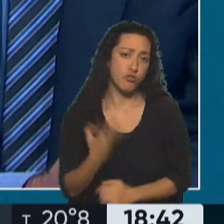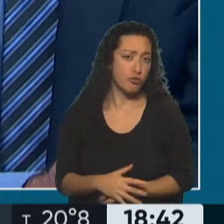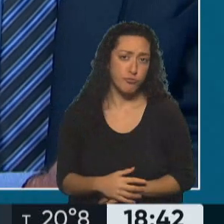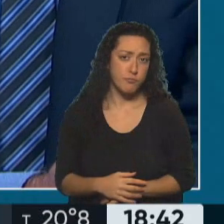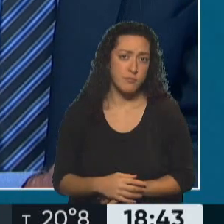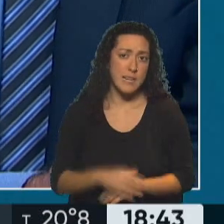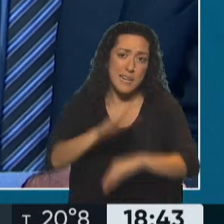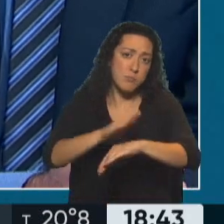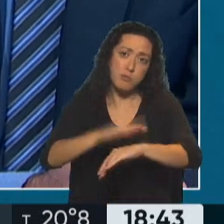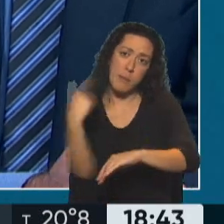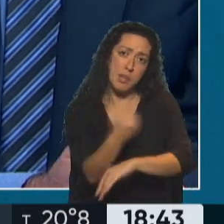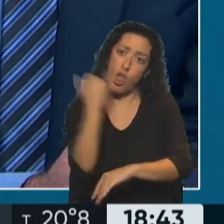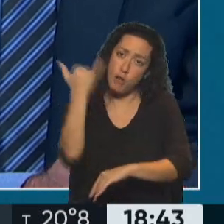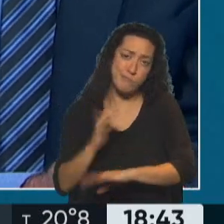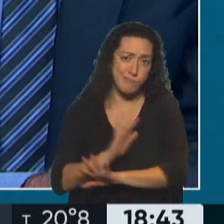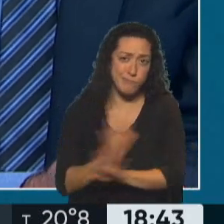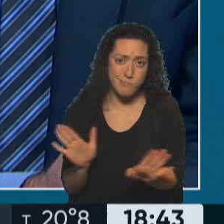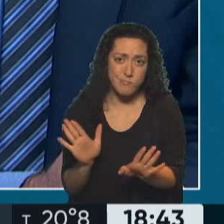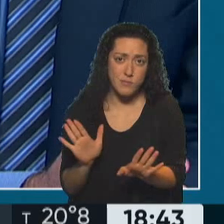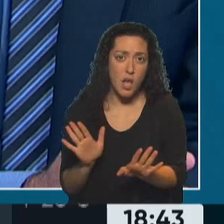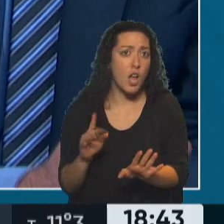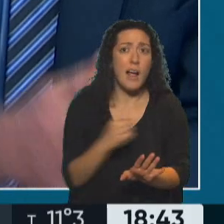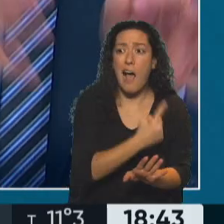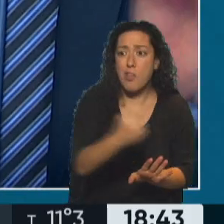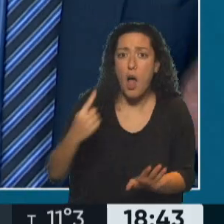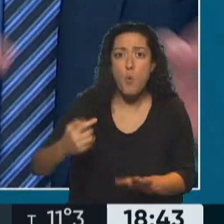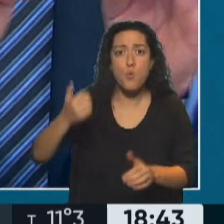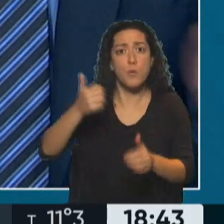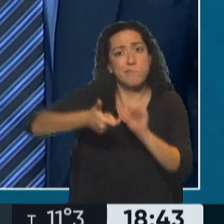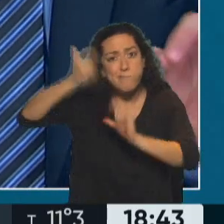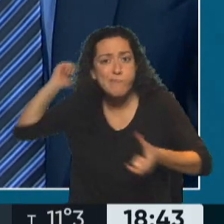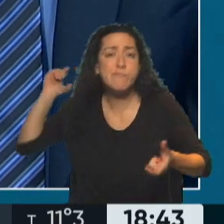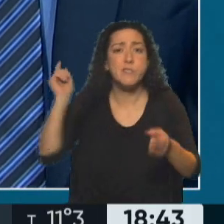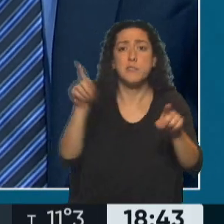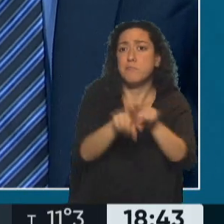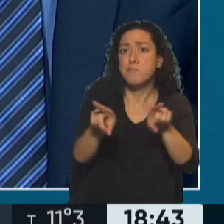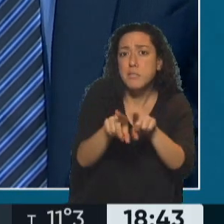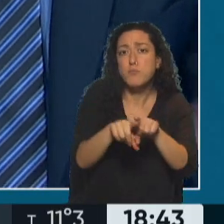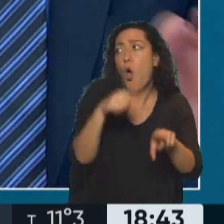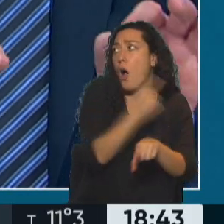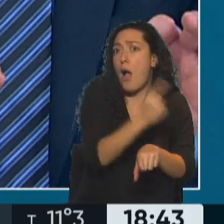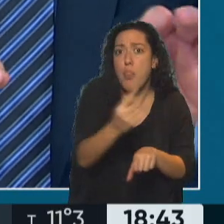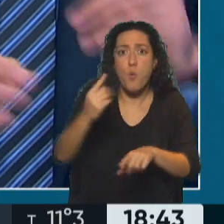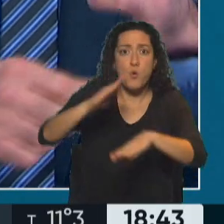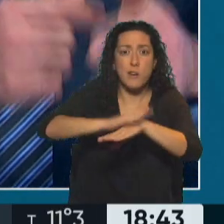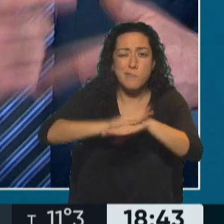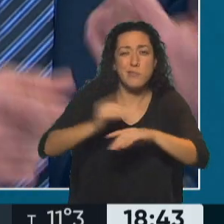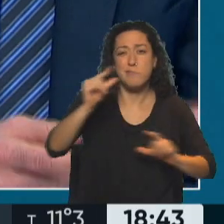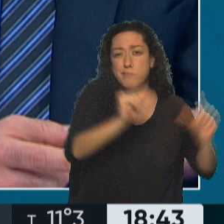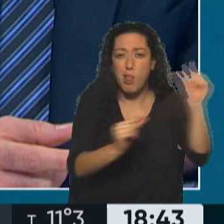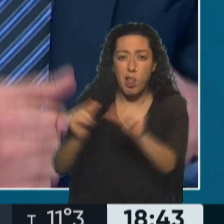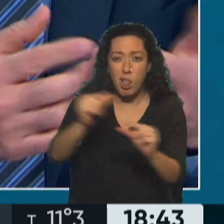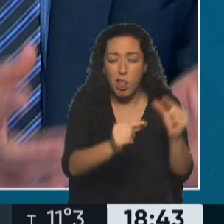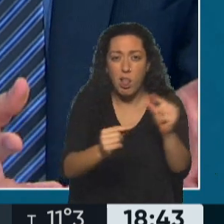somos responsables. Todos tenemos historia, todos tenemos un rayo de esta rueda de la bicicleta. Ahora tenemos que hacer que la rueda